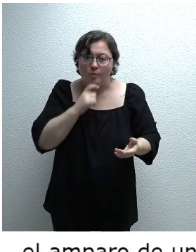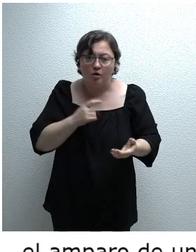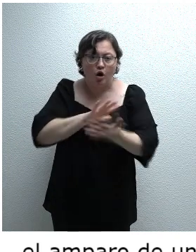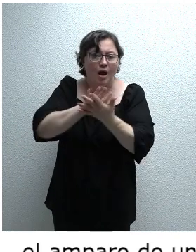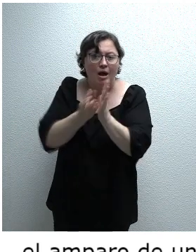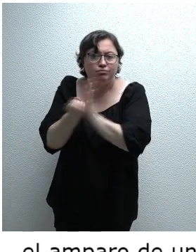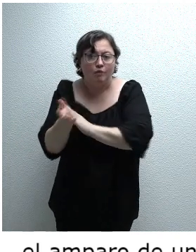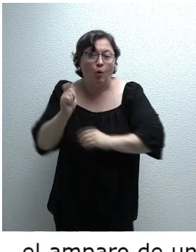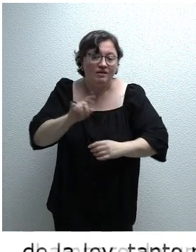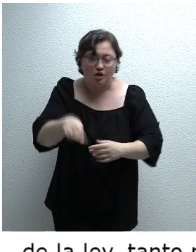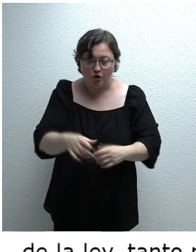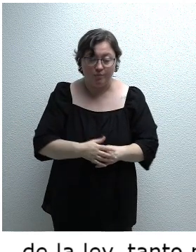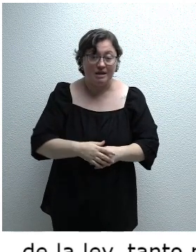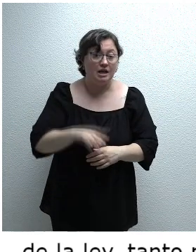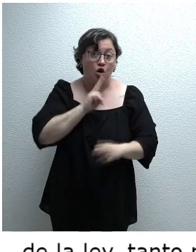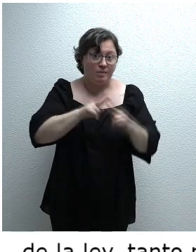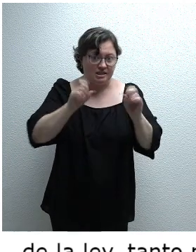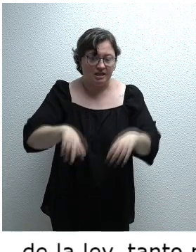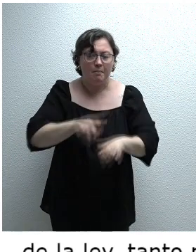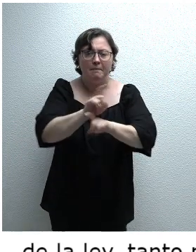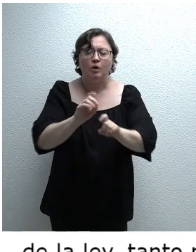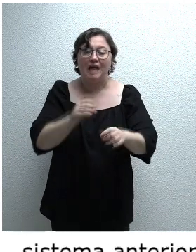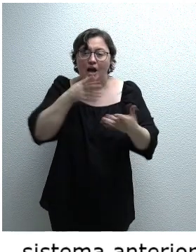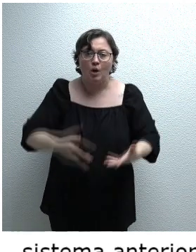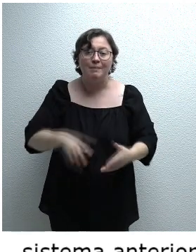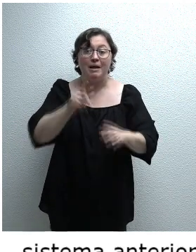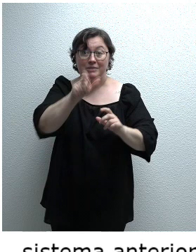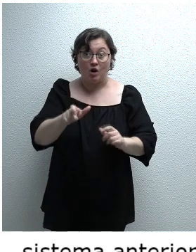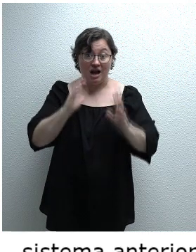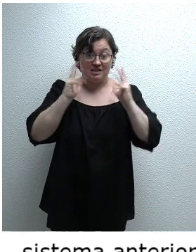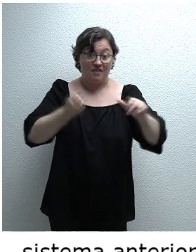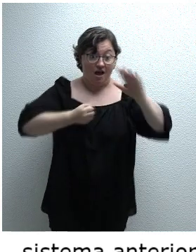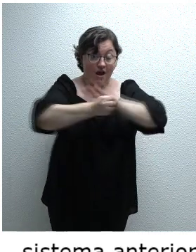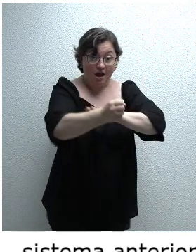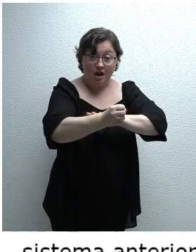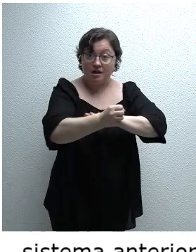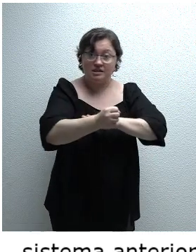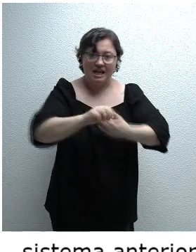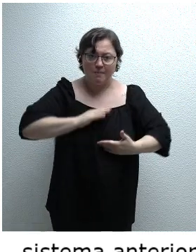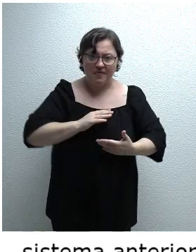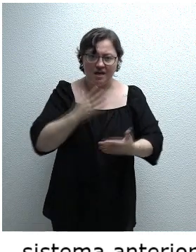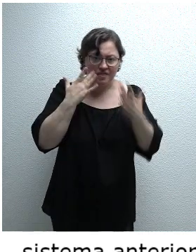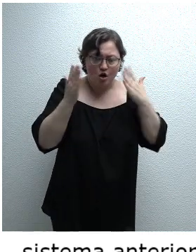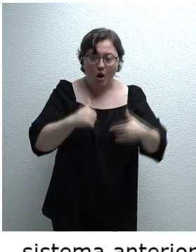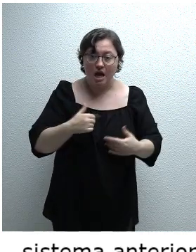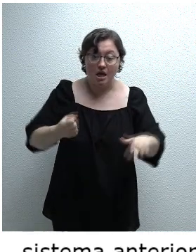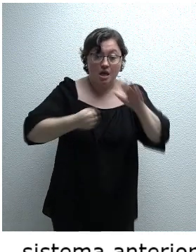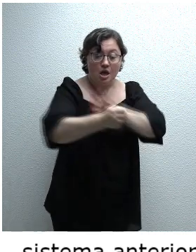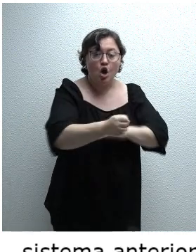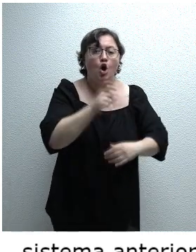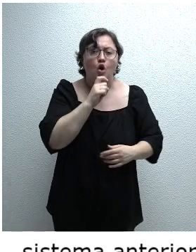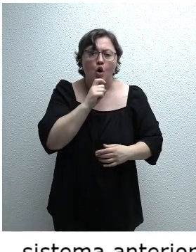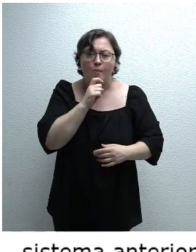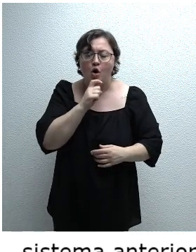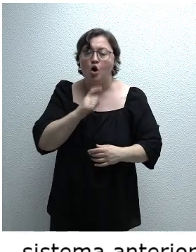deterioro cognitivo. Y finalmente, anónimo, en la actualidad para ingresar a una residencia, una persona que no se encuentra en plenas capacidades precisa del internamiento